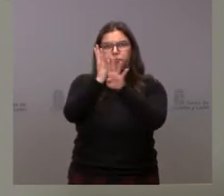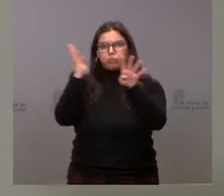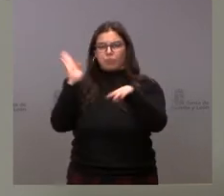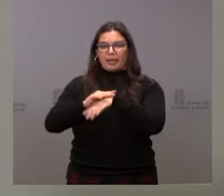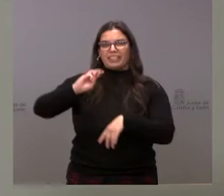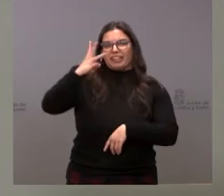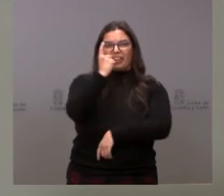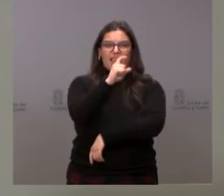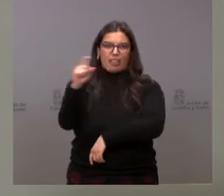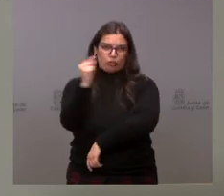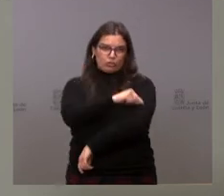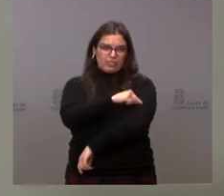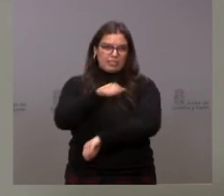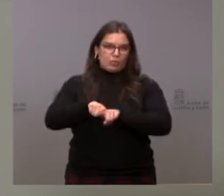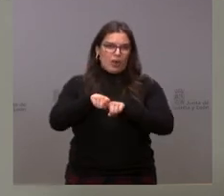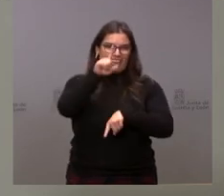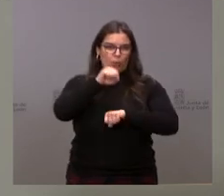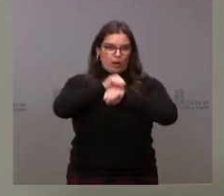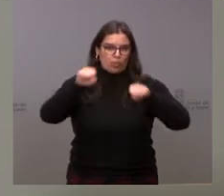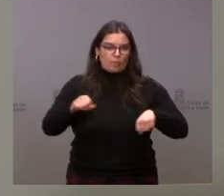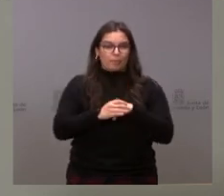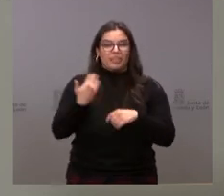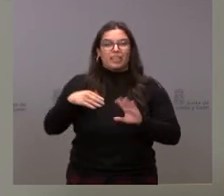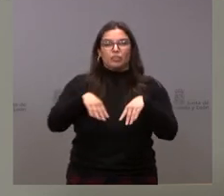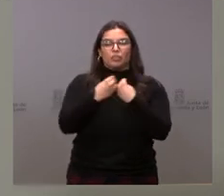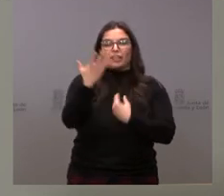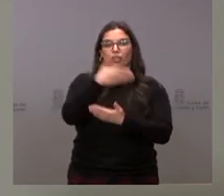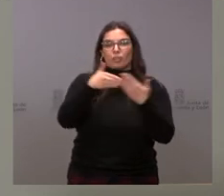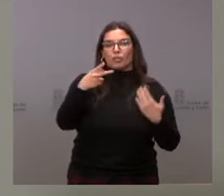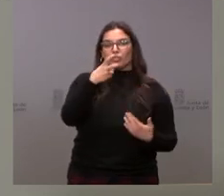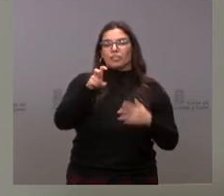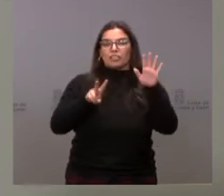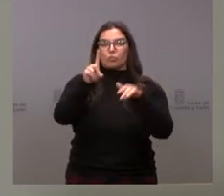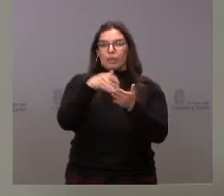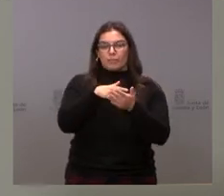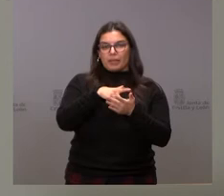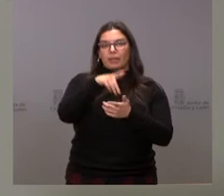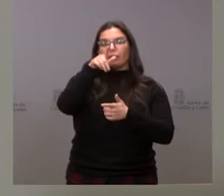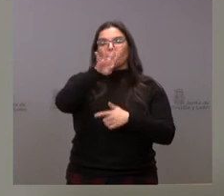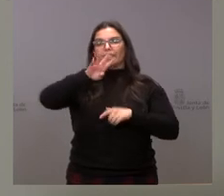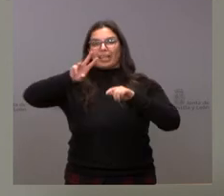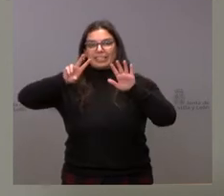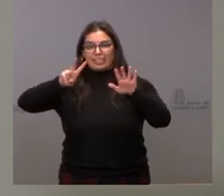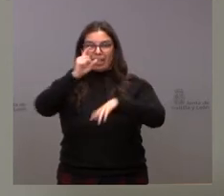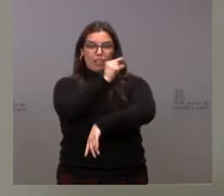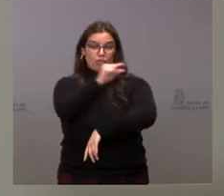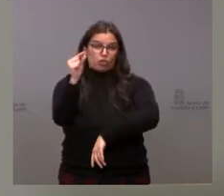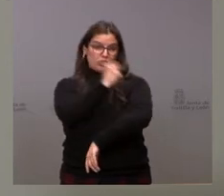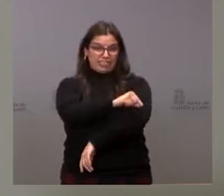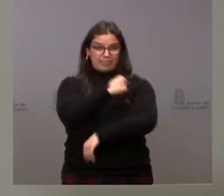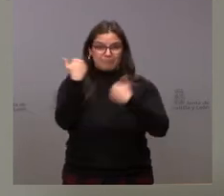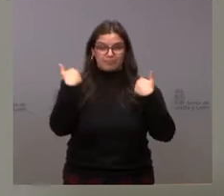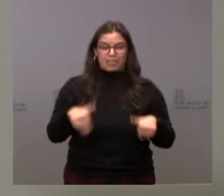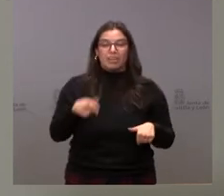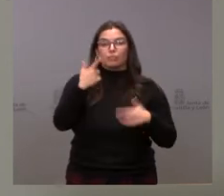tercera dosis dosis de recuerdo se han inoculado ya un total de 5 millones 271 mil 47 dosis es